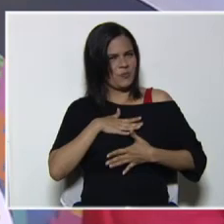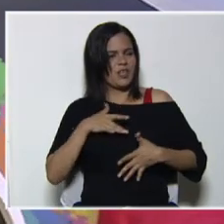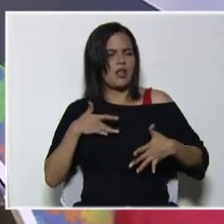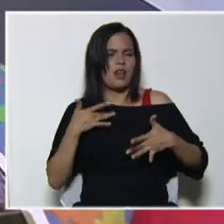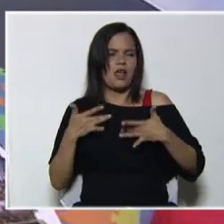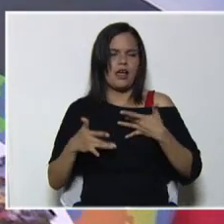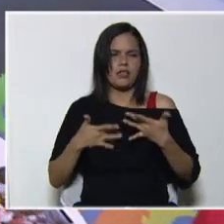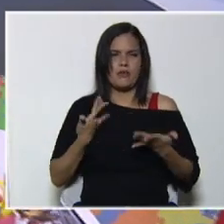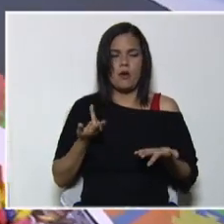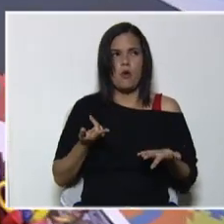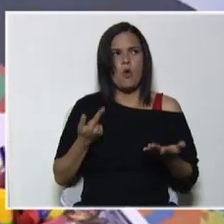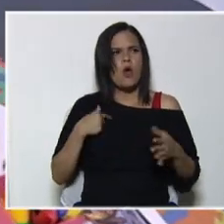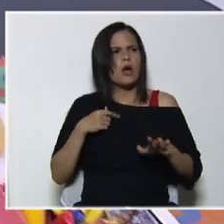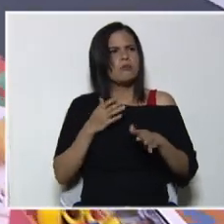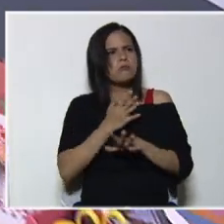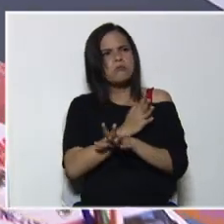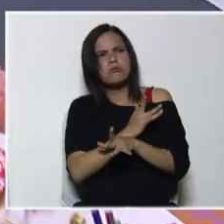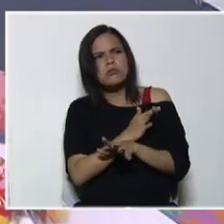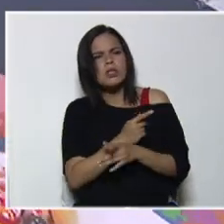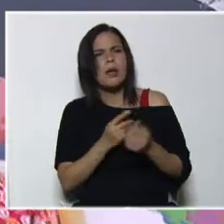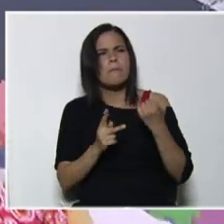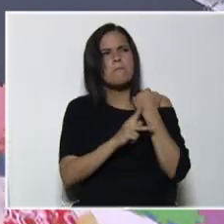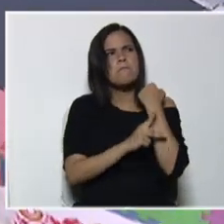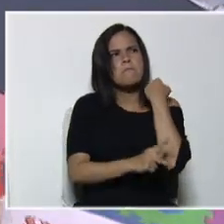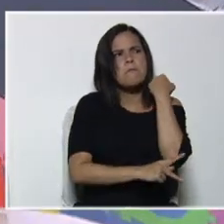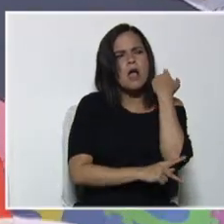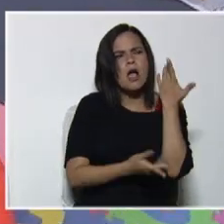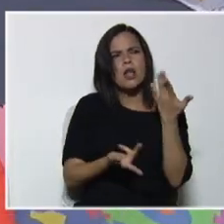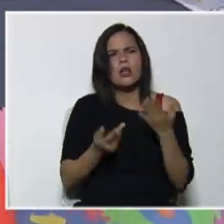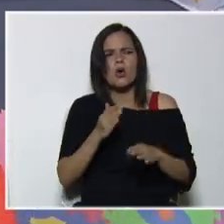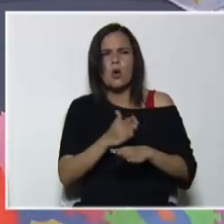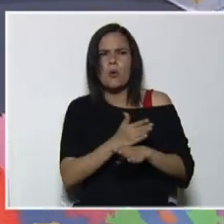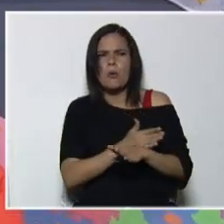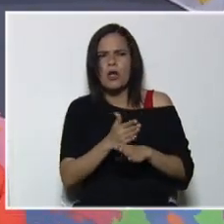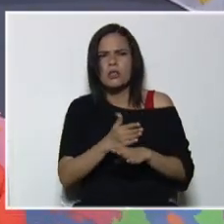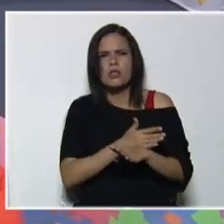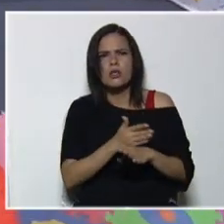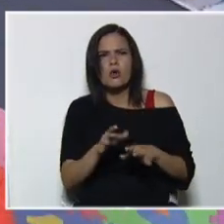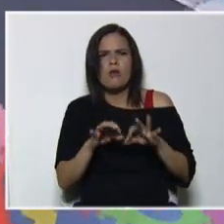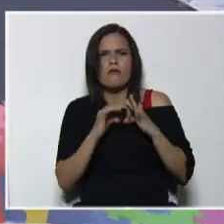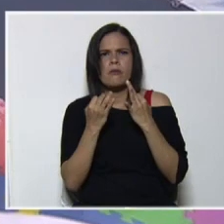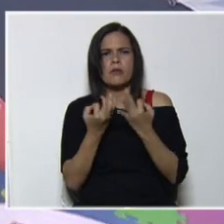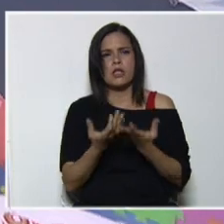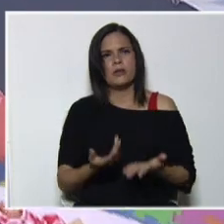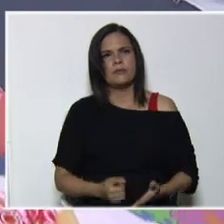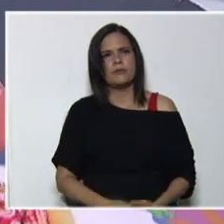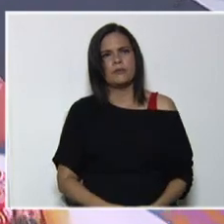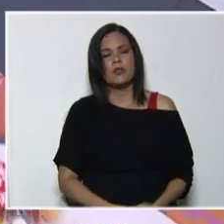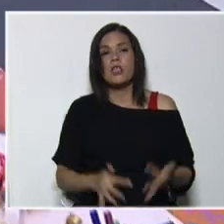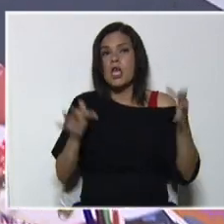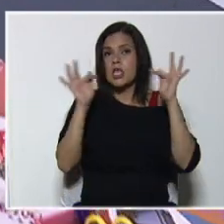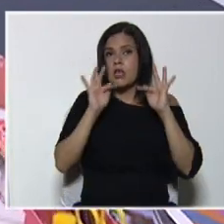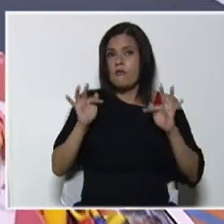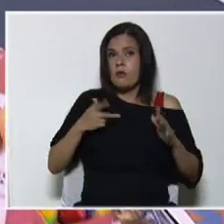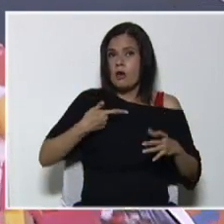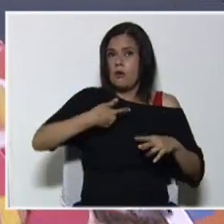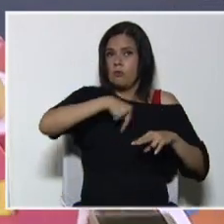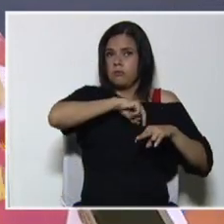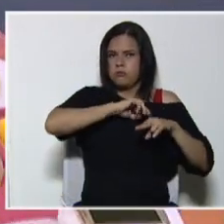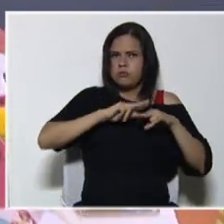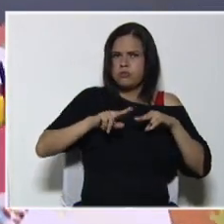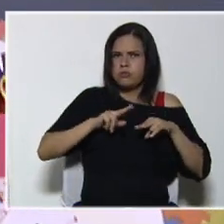actividades, a ir a jugar en el patio y compartir con su primo, su hermana o su hermano. De esta forma, nuestras niñas y nuestros